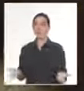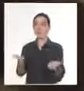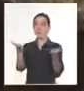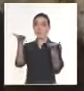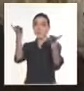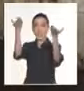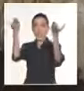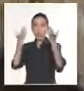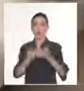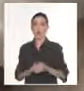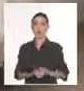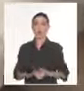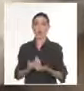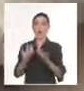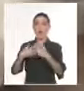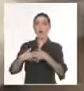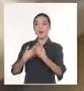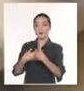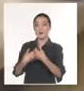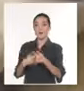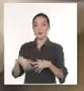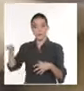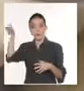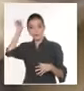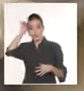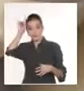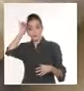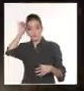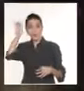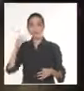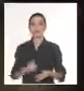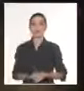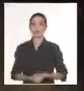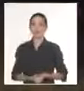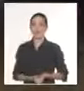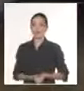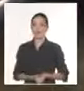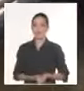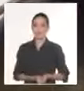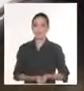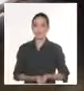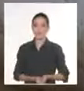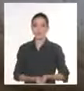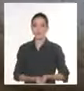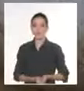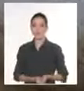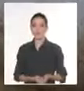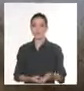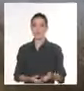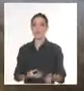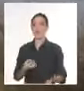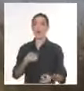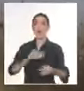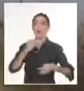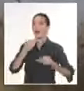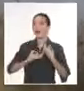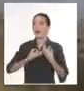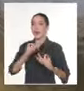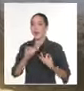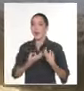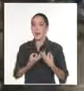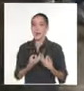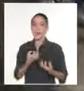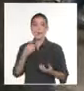bufalina. Así lo demuestra el joven ganadero Dariel Añopi Vargas de la CPA Sabino Pupo, que en su timidez a la